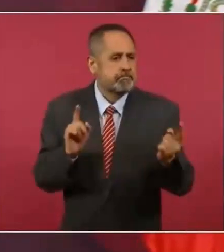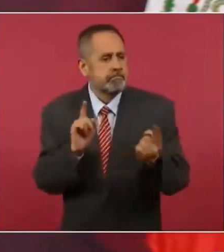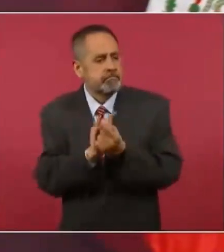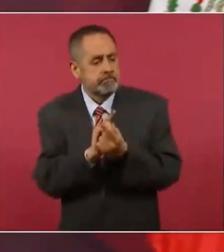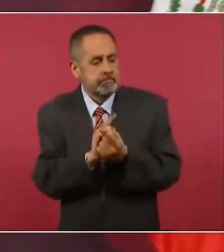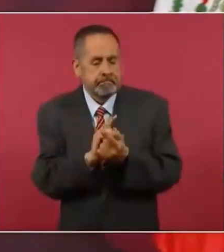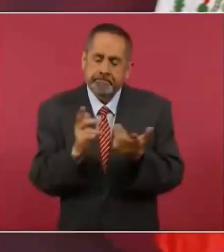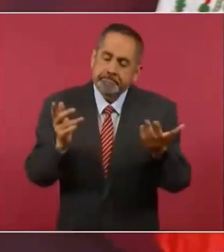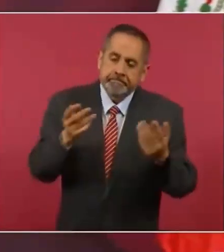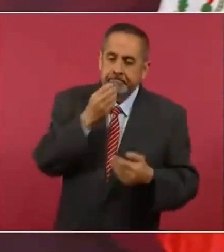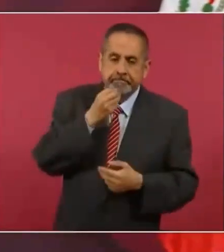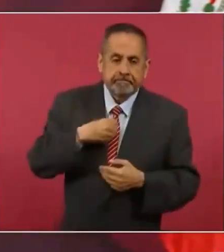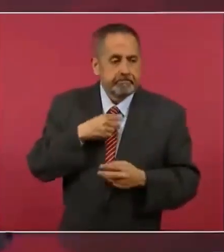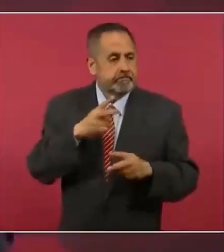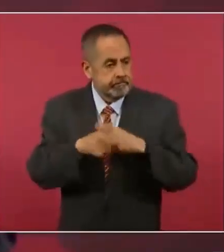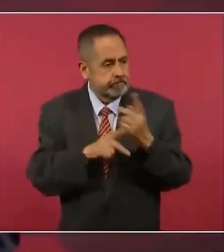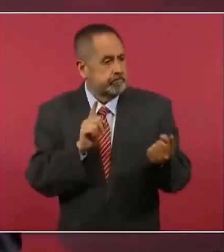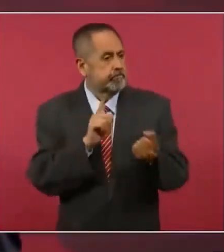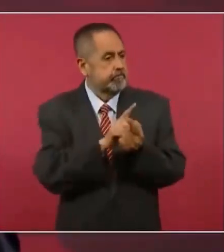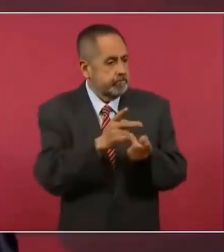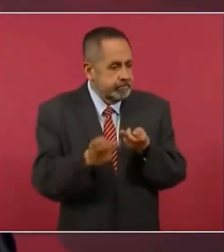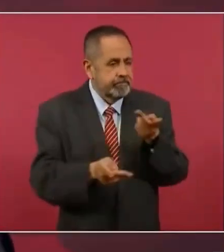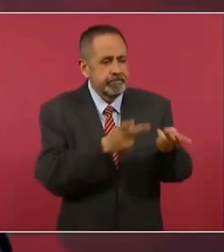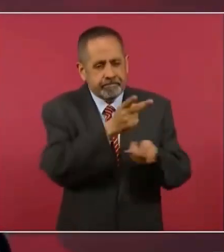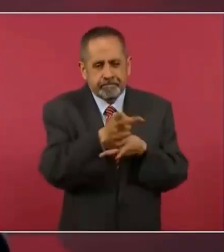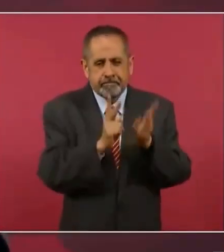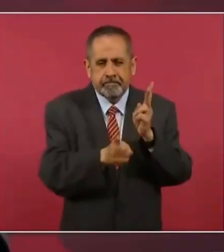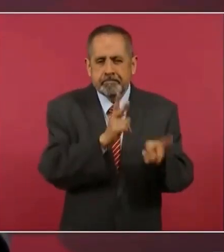lo demandaba.